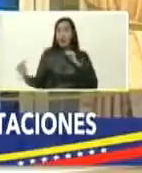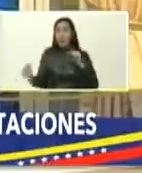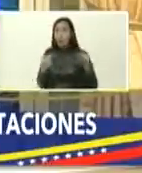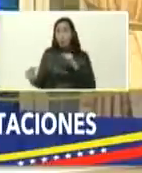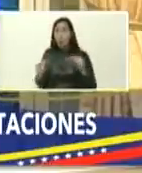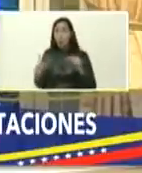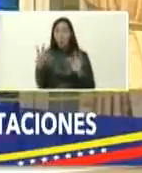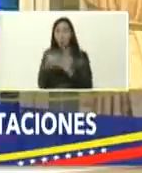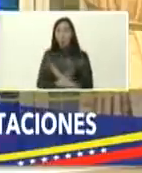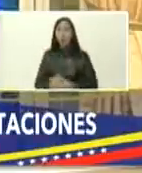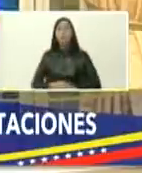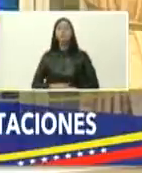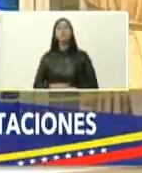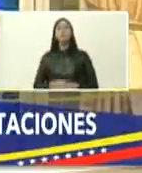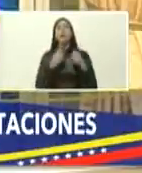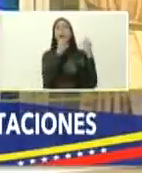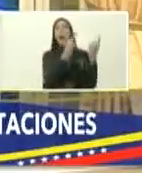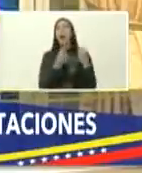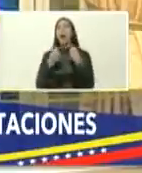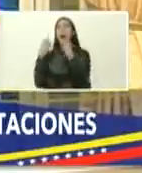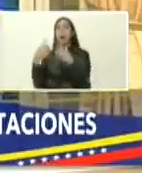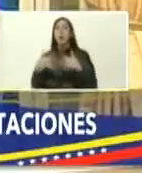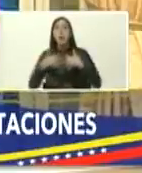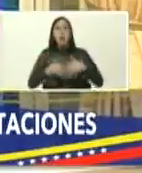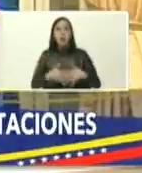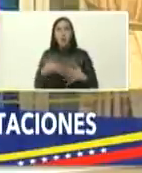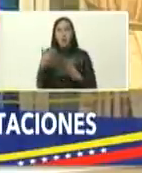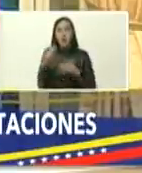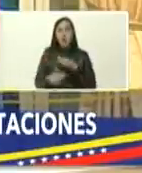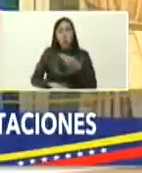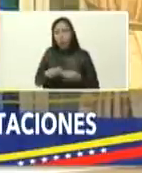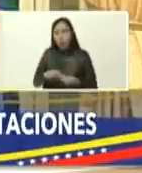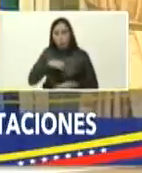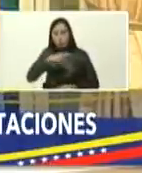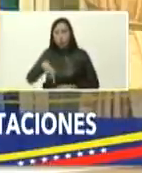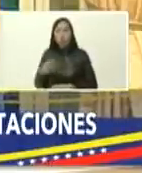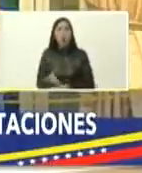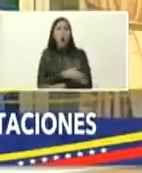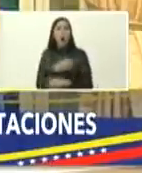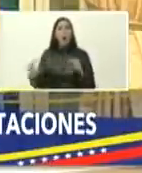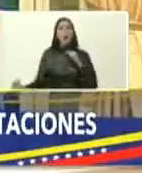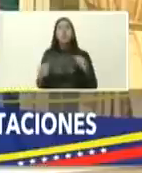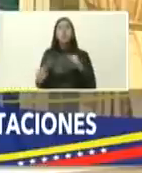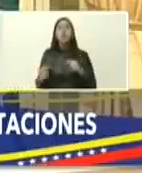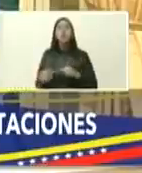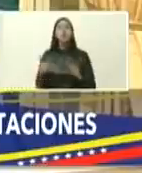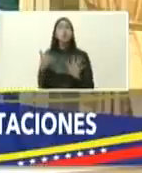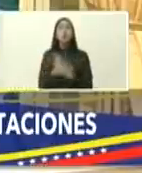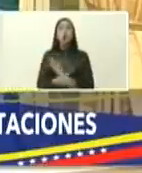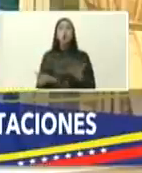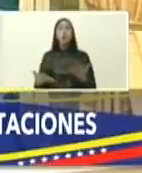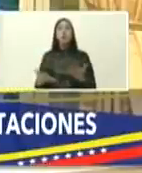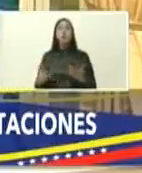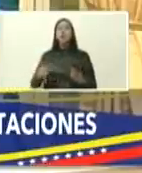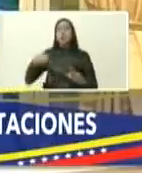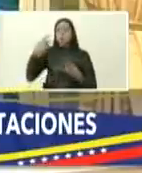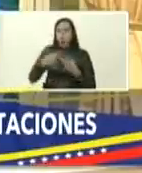al sector exportador, la vocación exportadora que hemos hablado, construir una